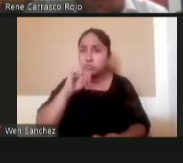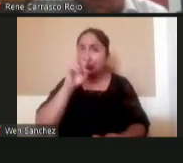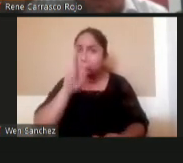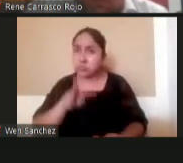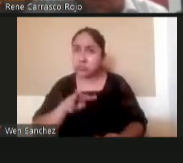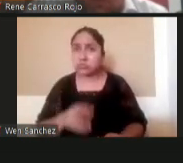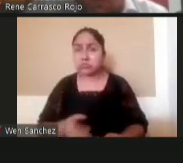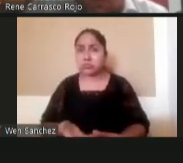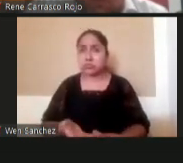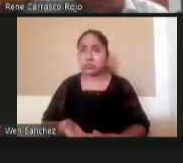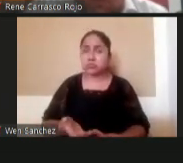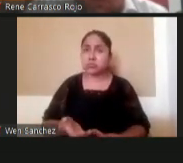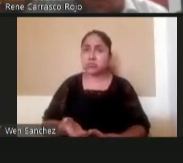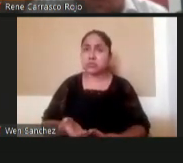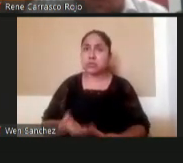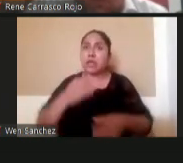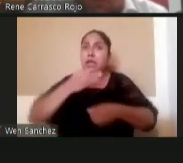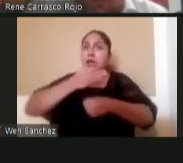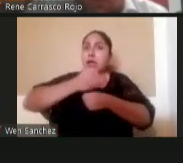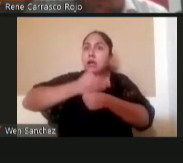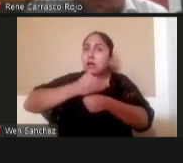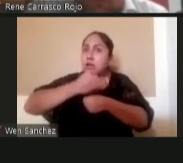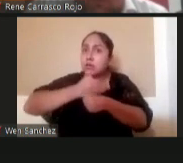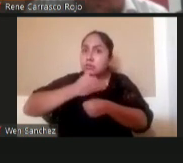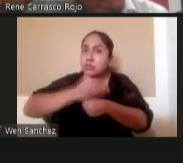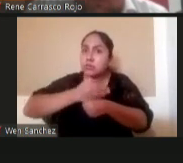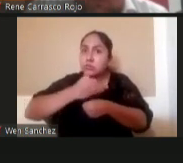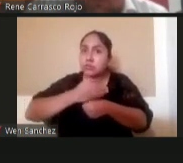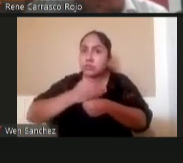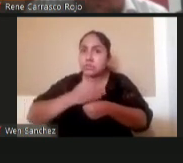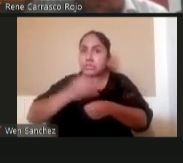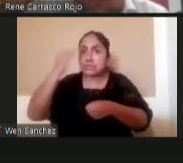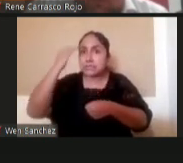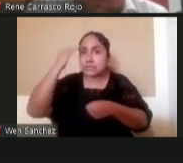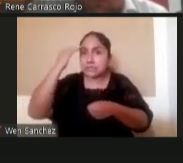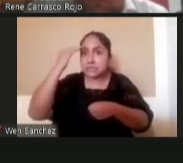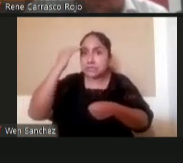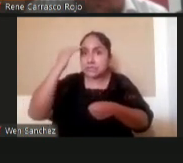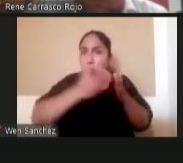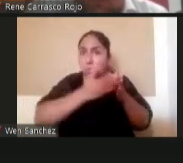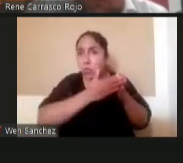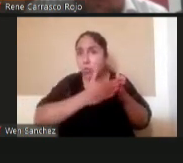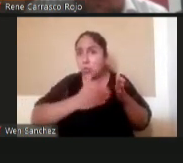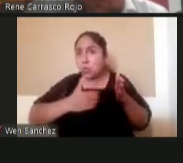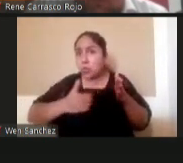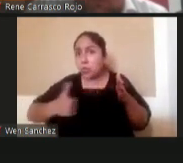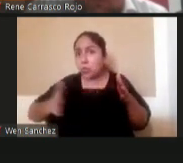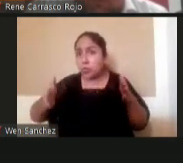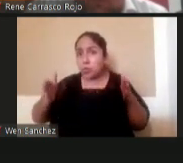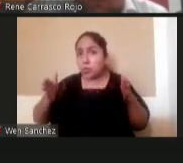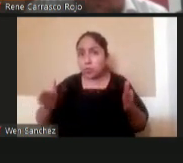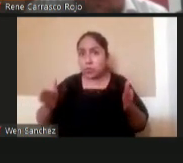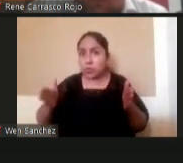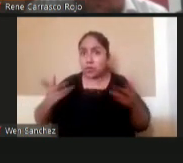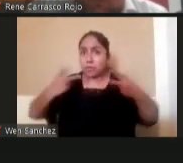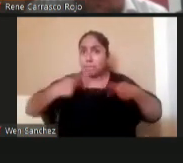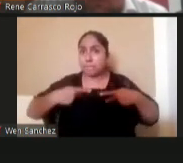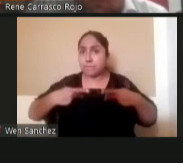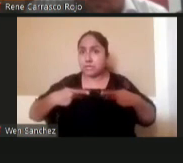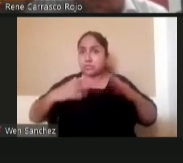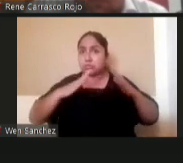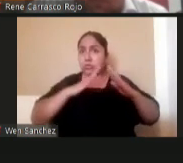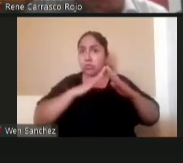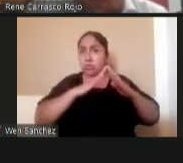esta contingencia las familias en Juárez están generando mayor número de desechos, o sea,